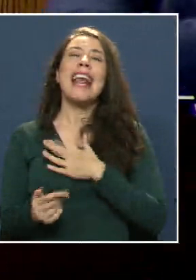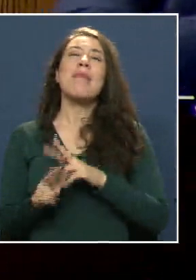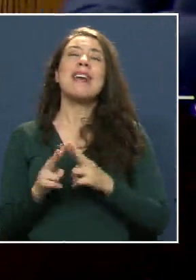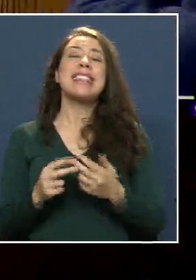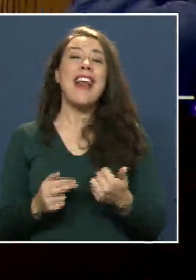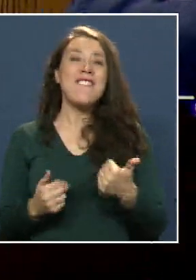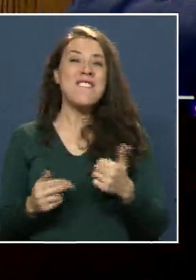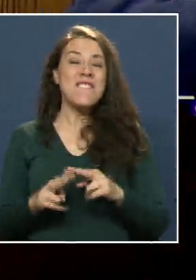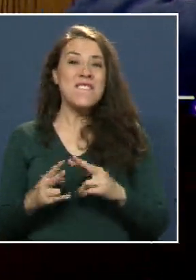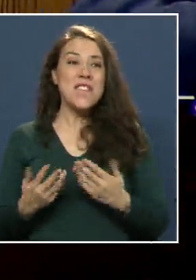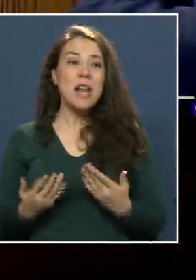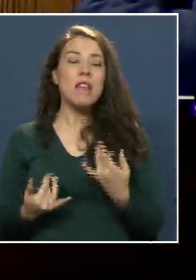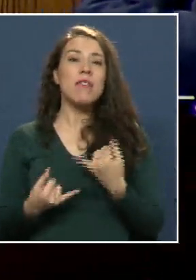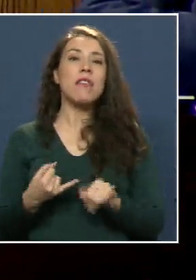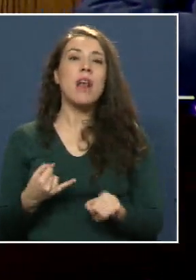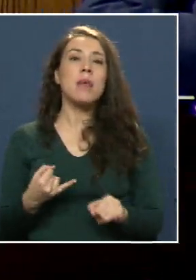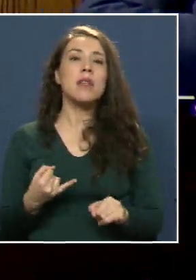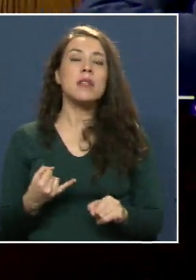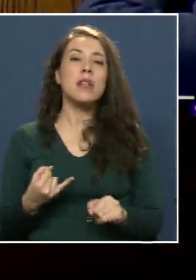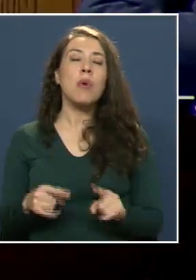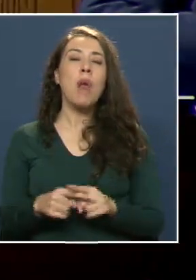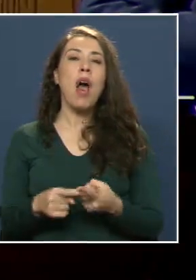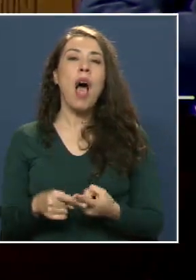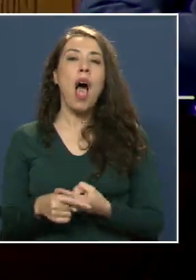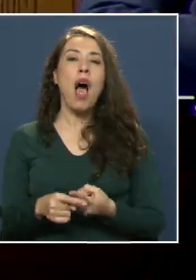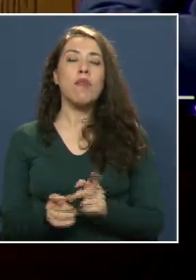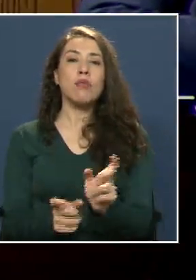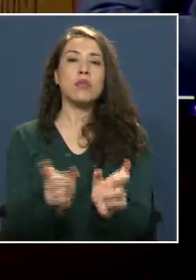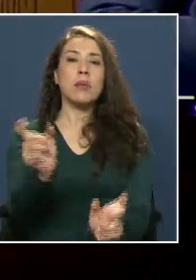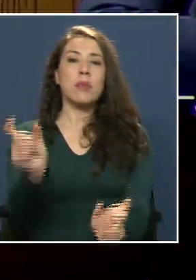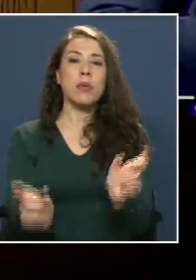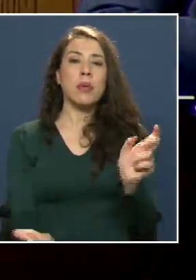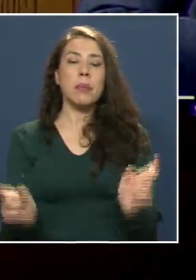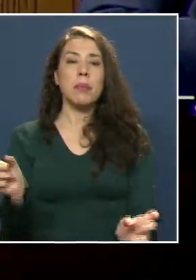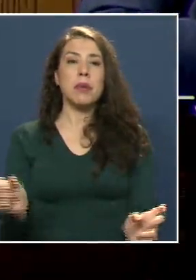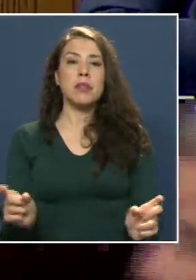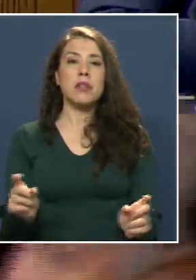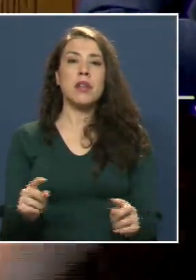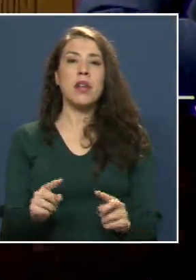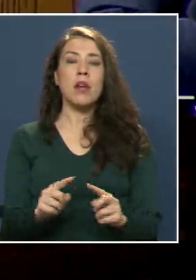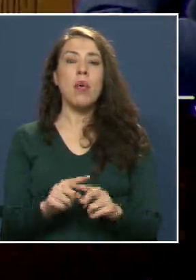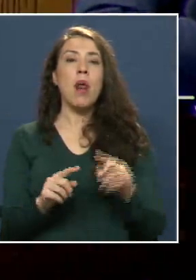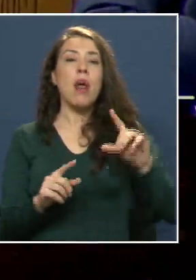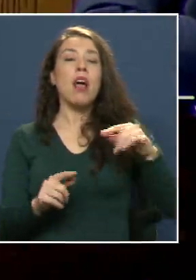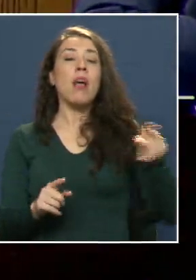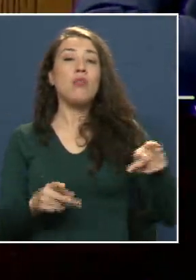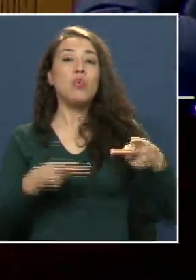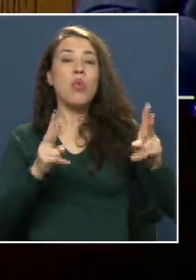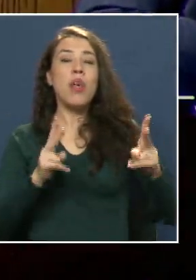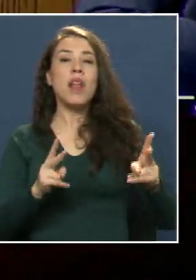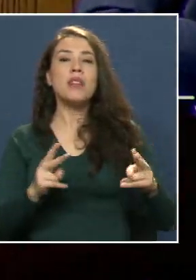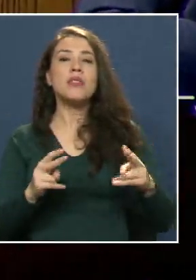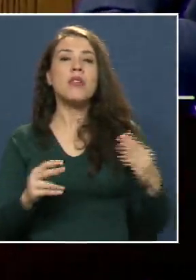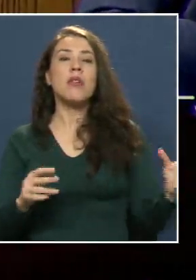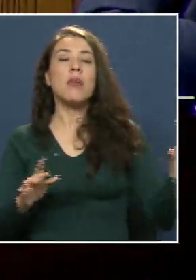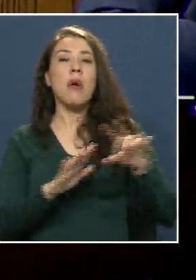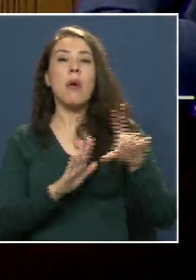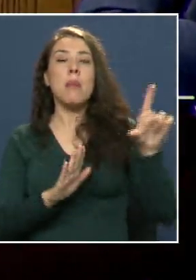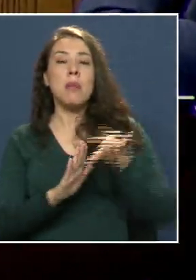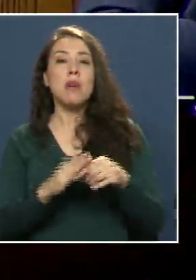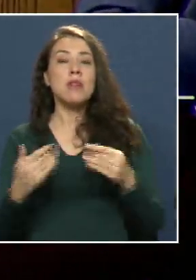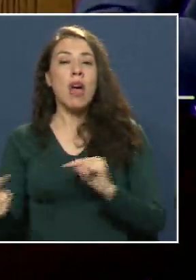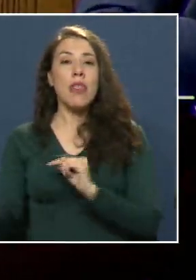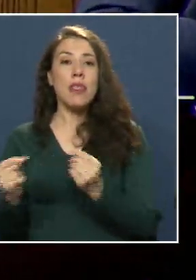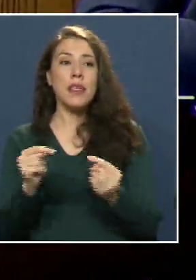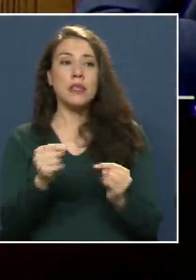bien, finalmente se termina abusando de las personas y minimizando sus propios derechos. Ya la